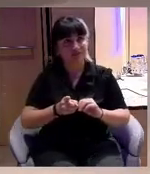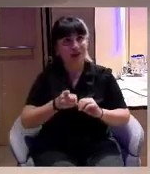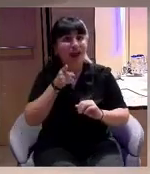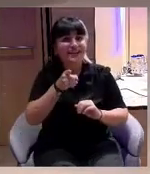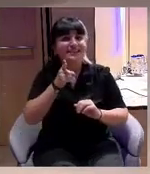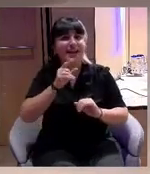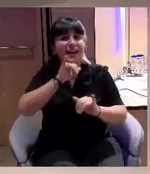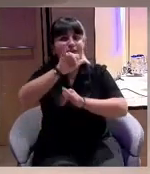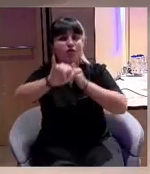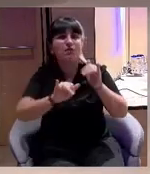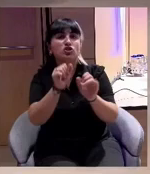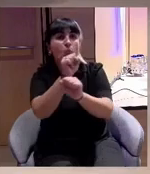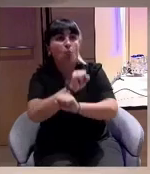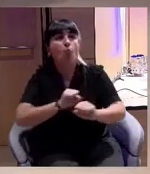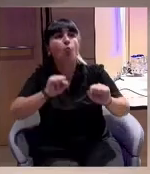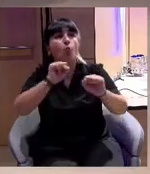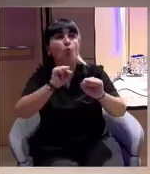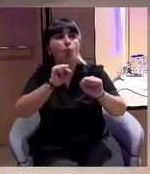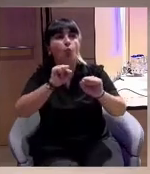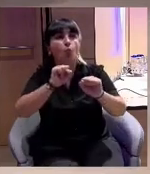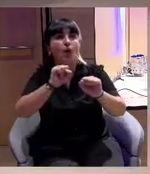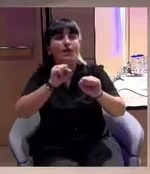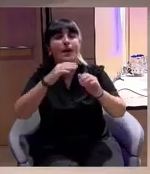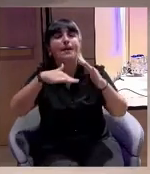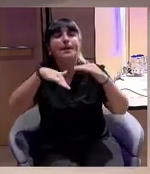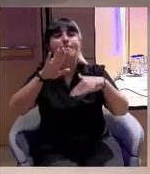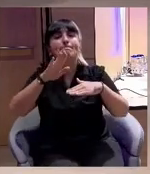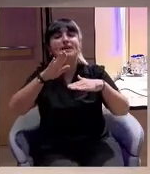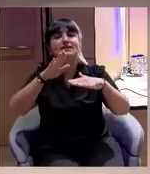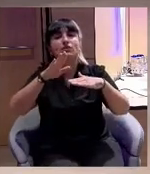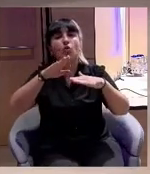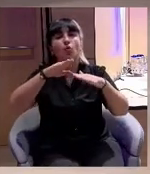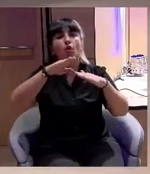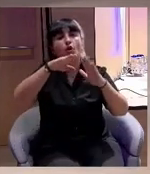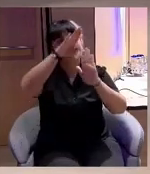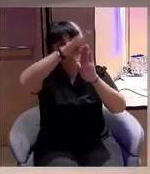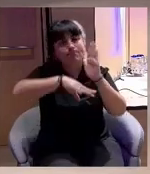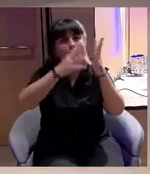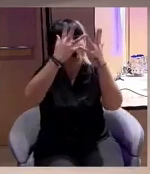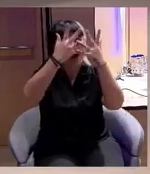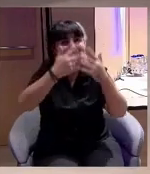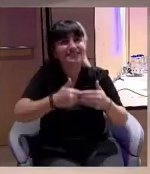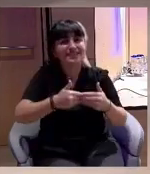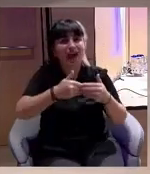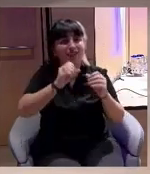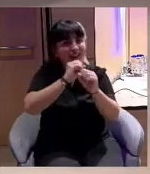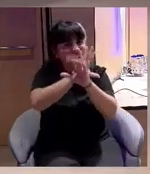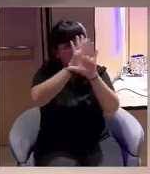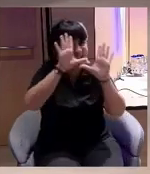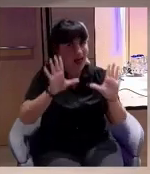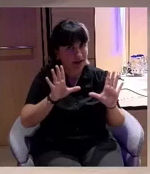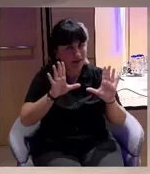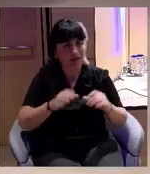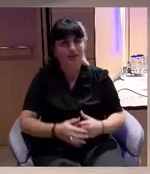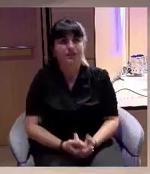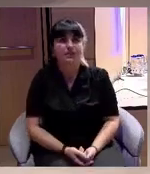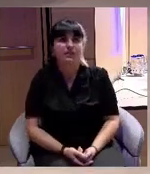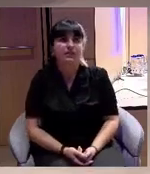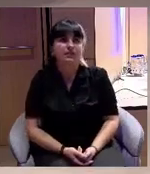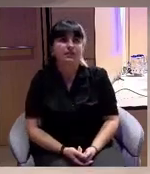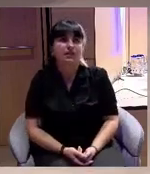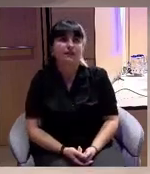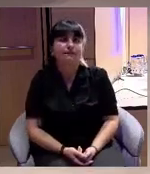esté bastante más estandarizada que lo que está No se podría avanzar muchísimo en términos de la estandarización